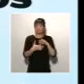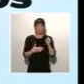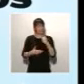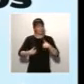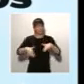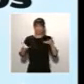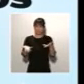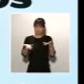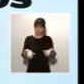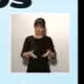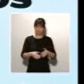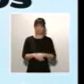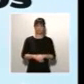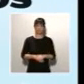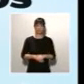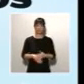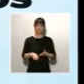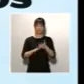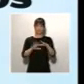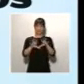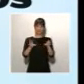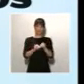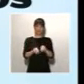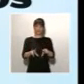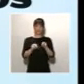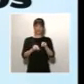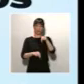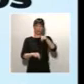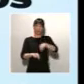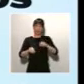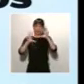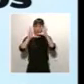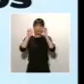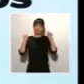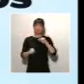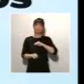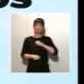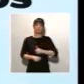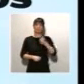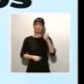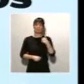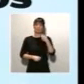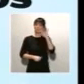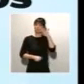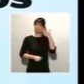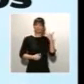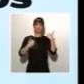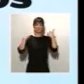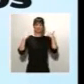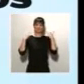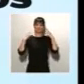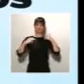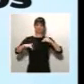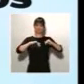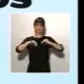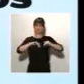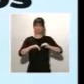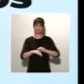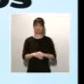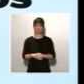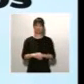hoy, más que nunca, o nos sentimos así, más benemérita. Estamos volcados en esta lucha.